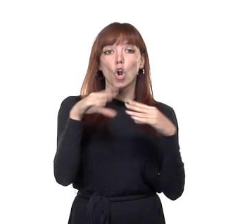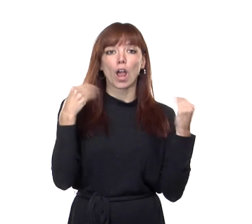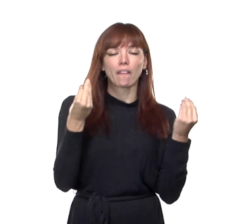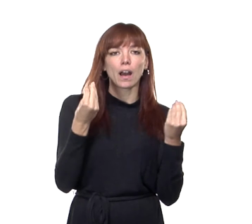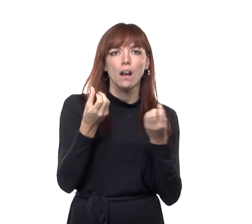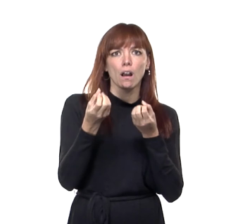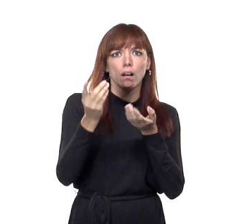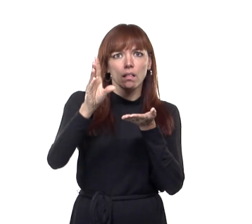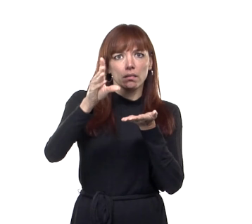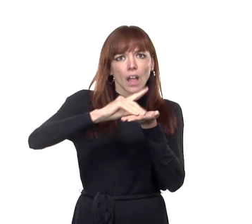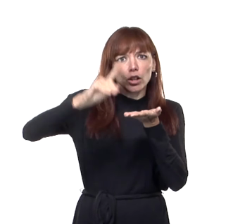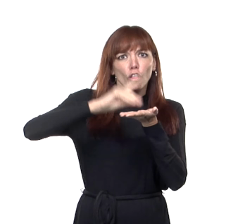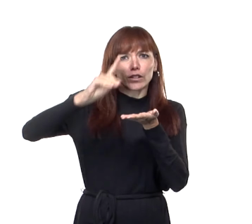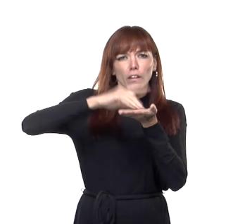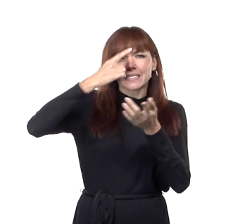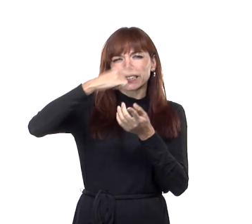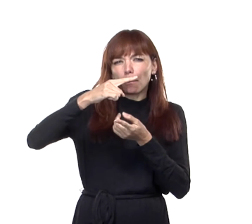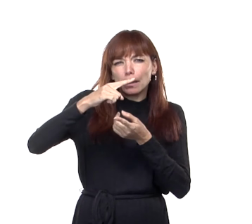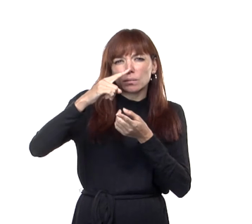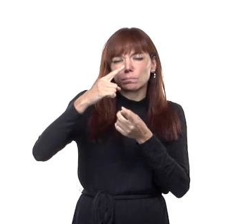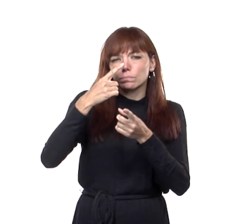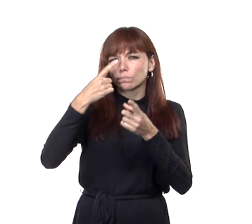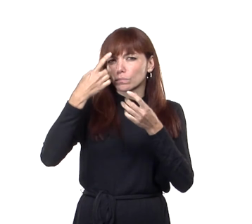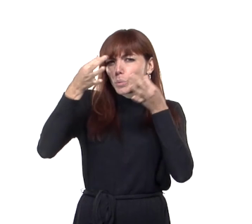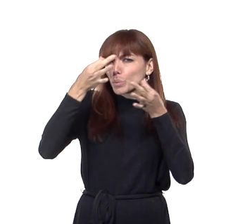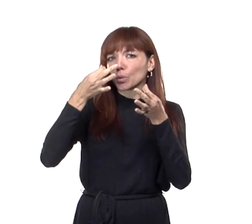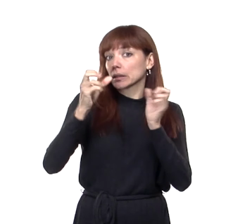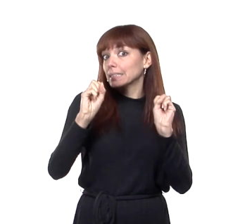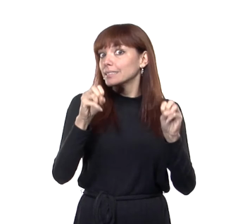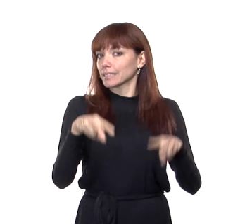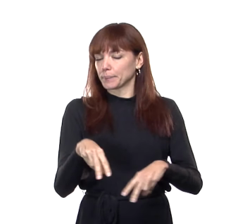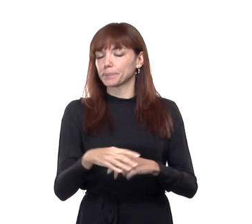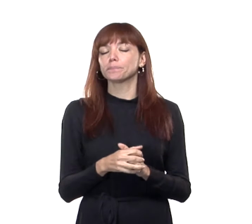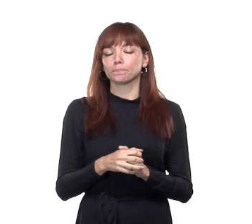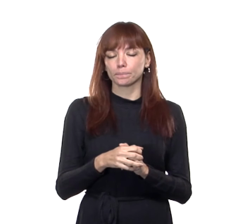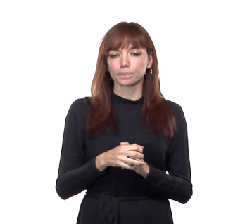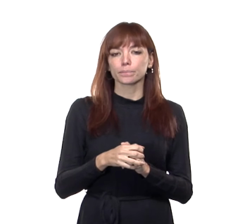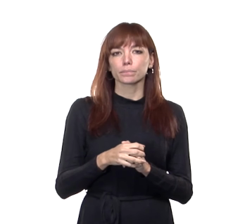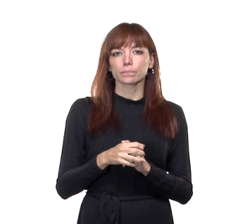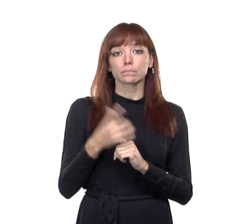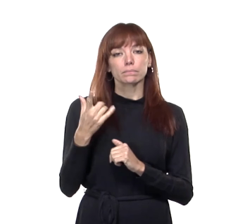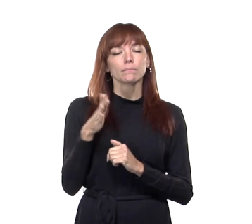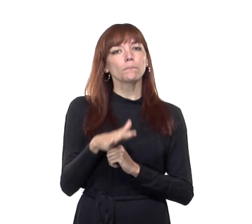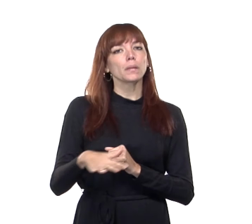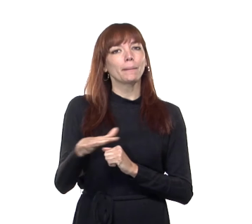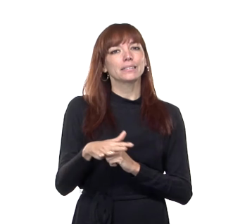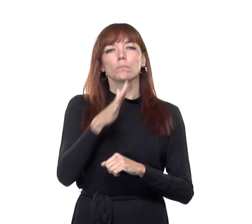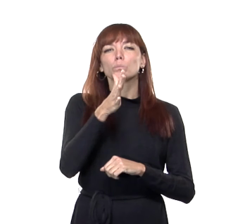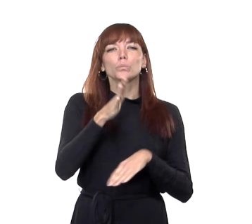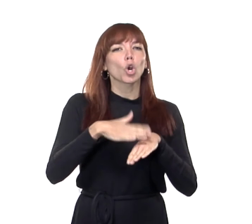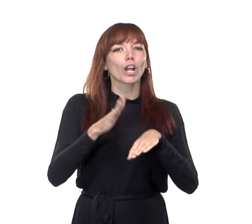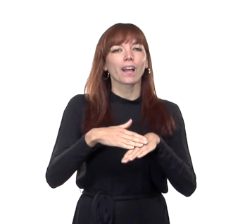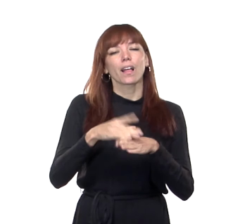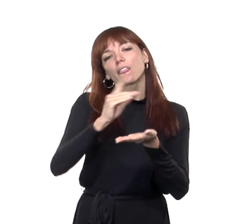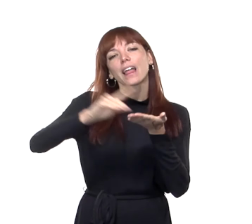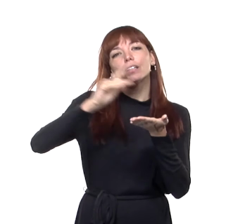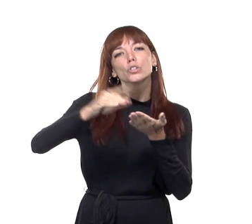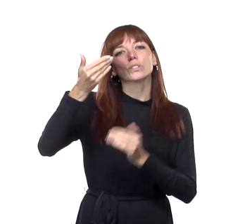tantos datos sobre su población es un poco para motivar la conversación y para hablar de que tan importante son los datos